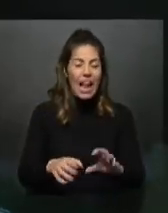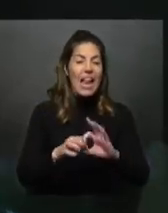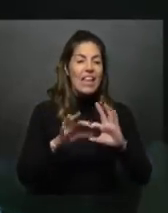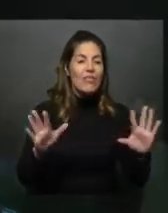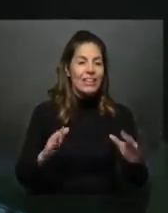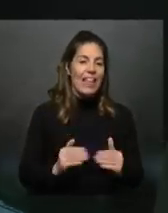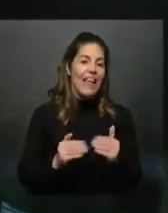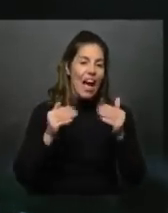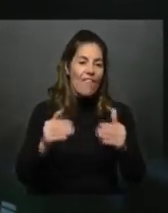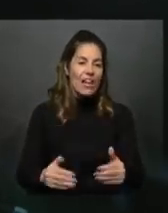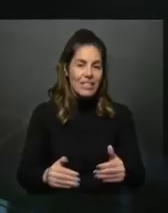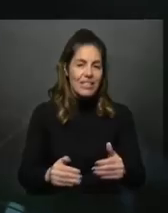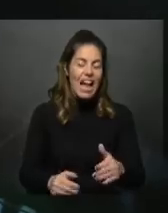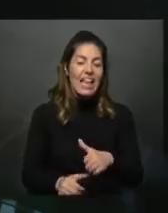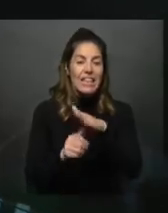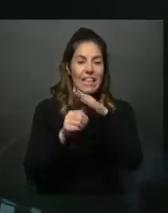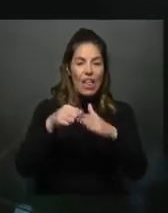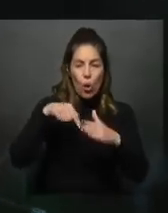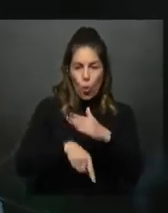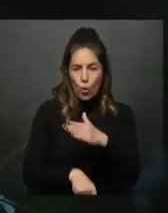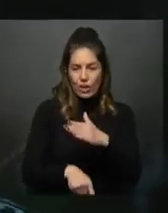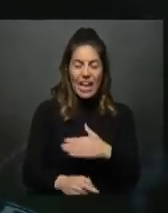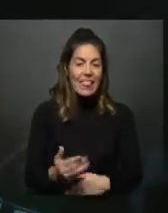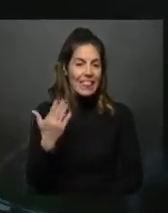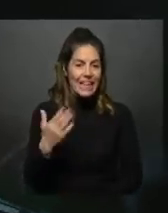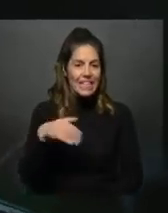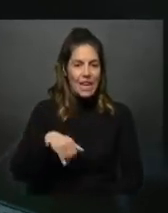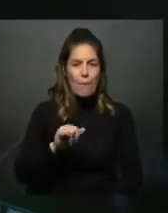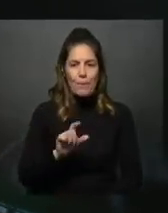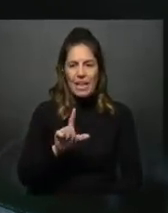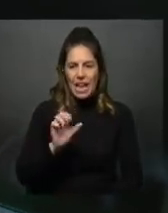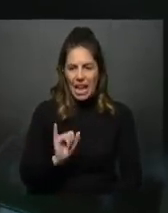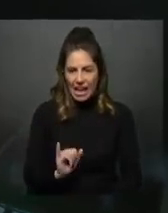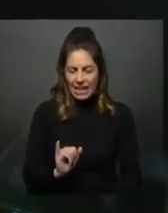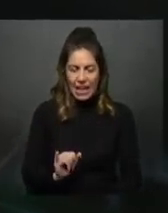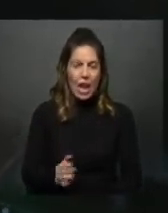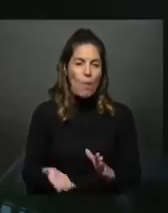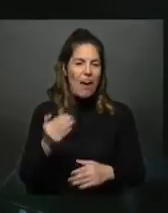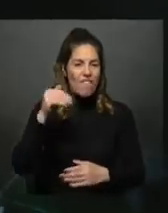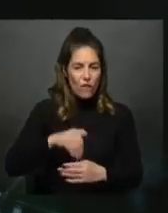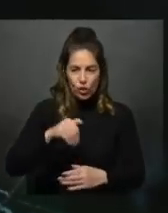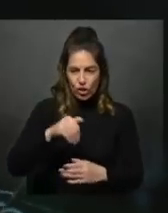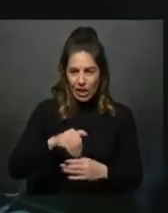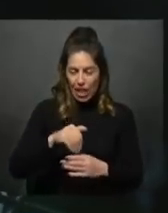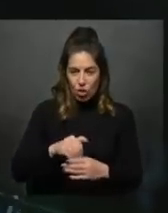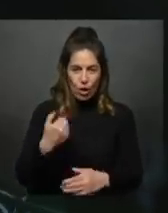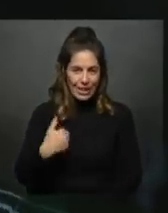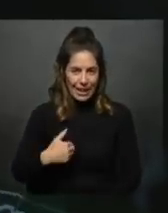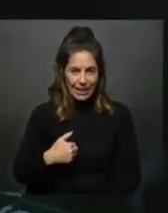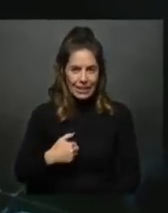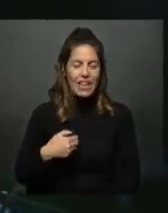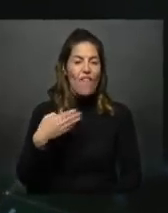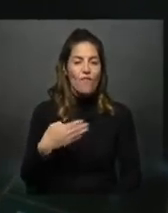avanza liderado por el Ultra liberal de derecha Javier milei se convirtió en el partido más votado de las paso en Argentina Patricia